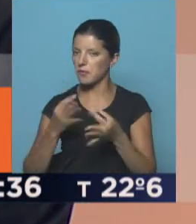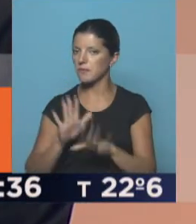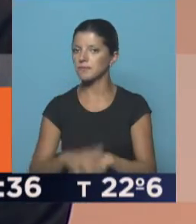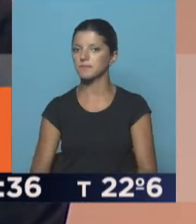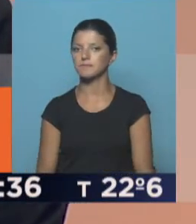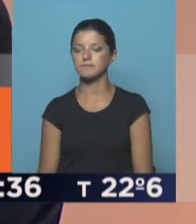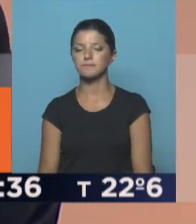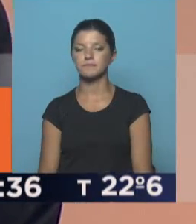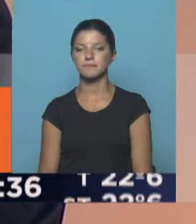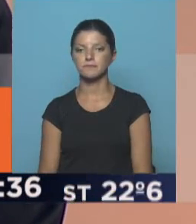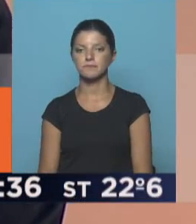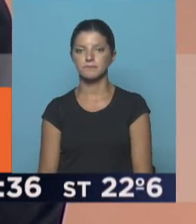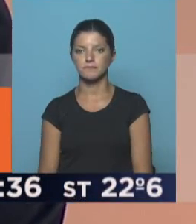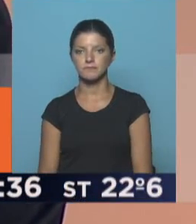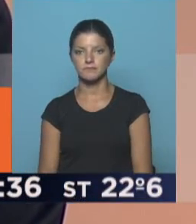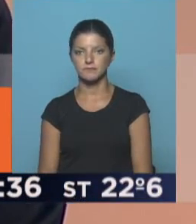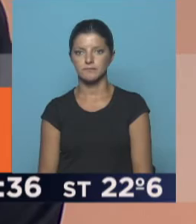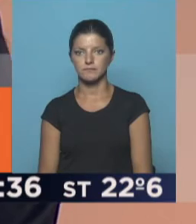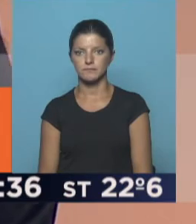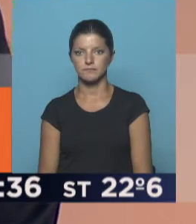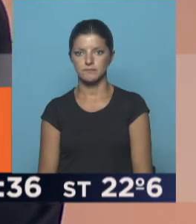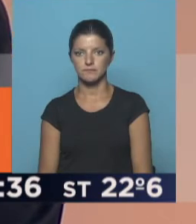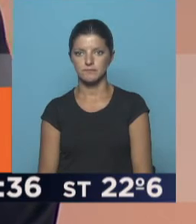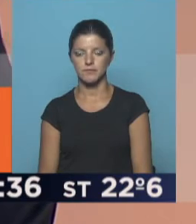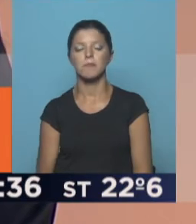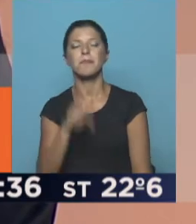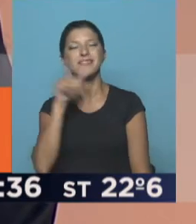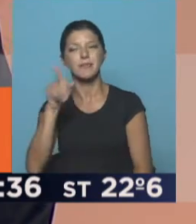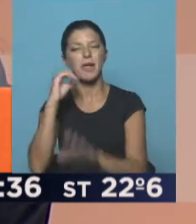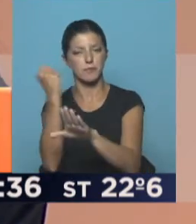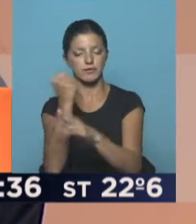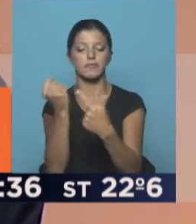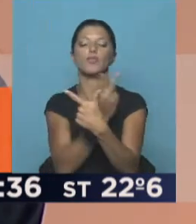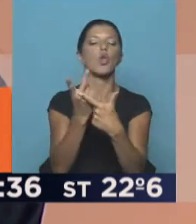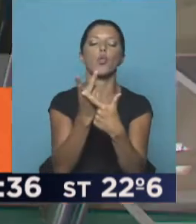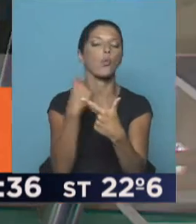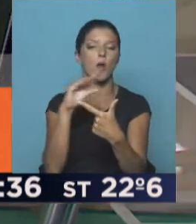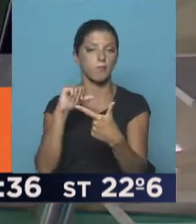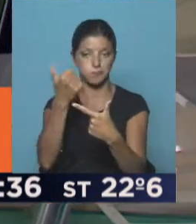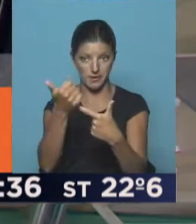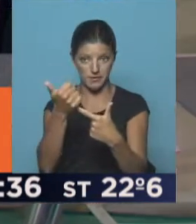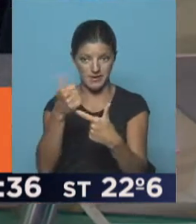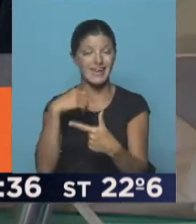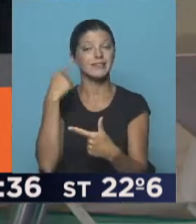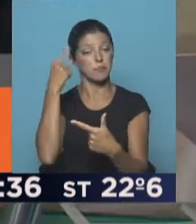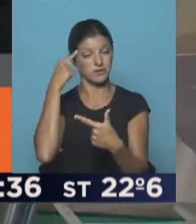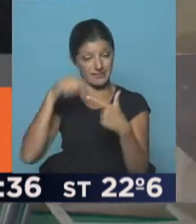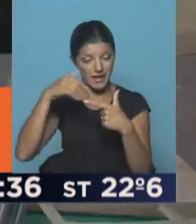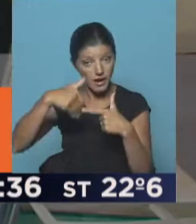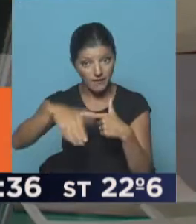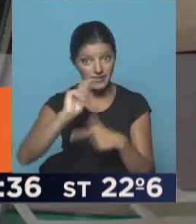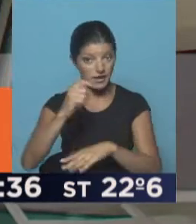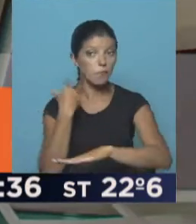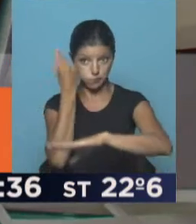y creo que, digamos, lo importante también del triunfo de él o de Merkel es cómo Alemania va a enfrentar, con sea